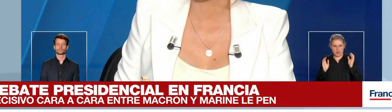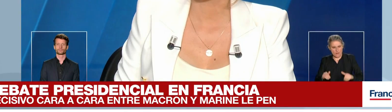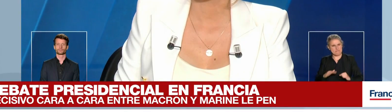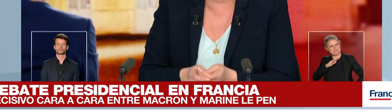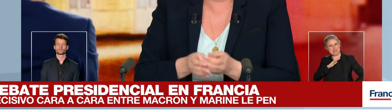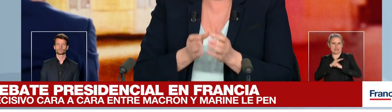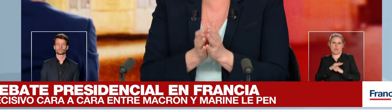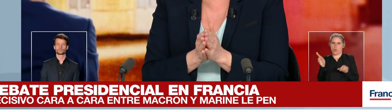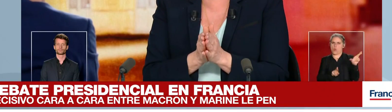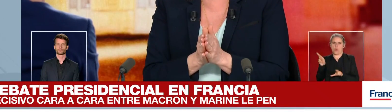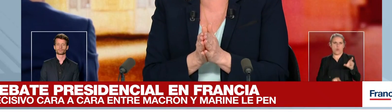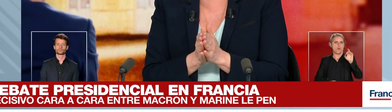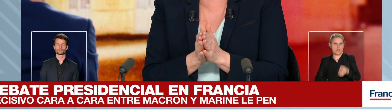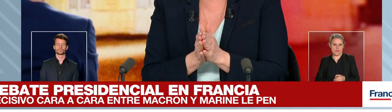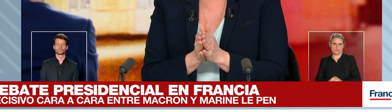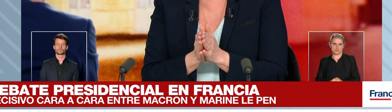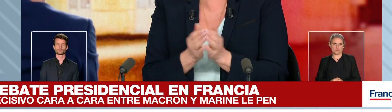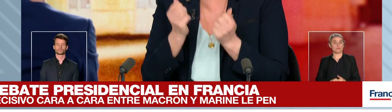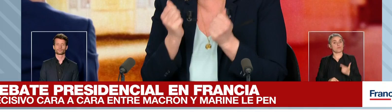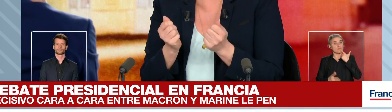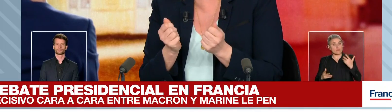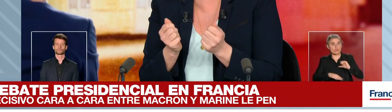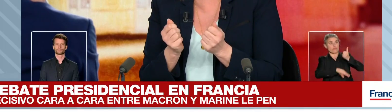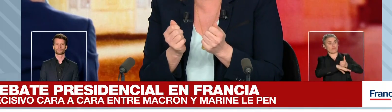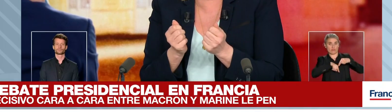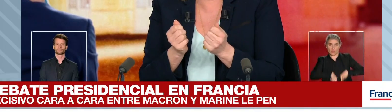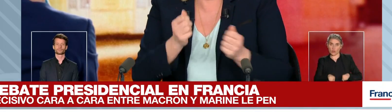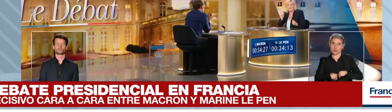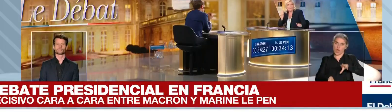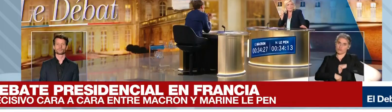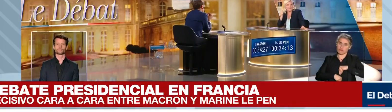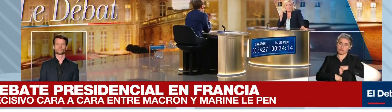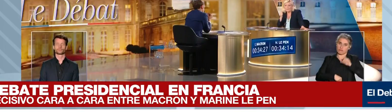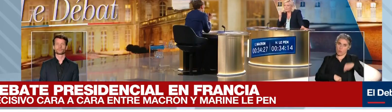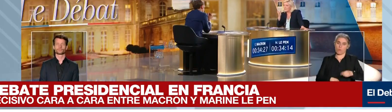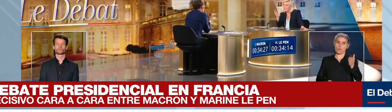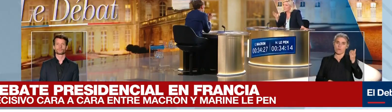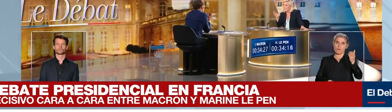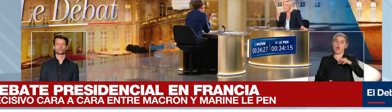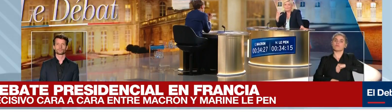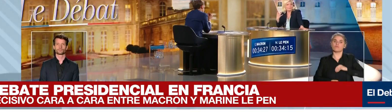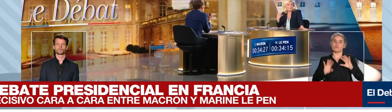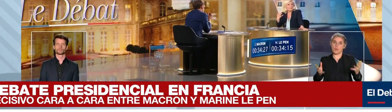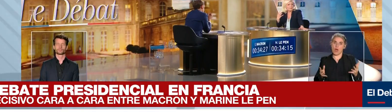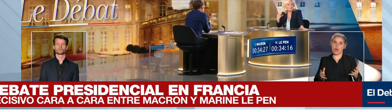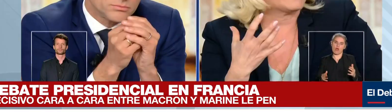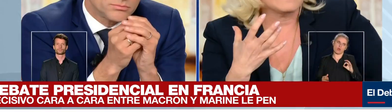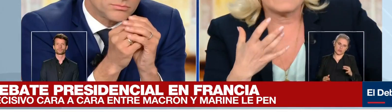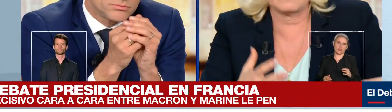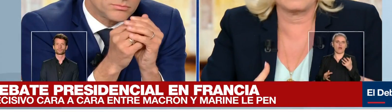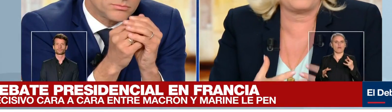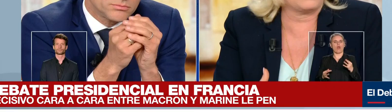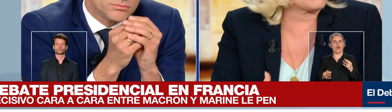al máximo para basarnos en la relocalización. Esto quiere decir que el Estado tiene que asumir esta responsabilidad y esto